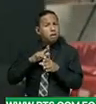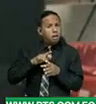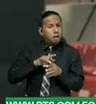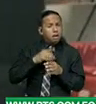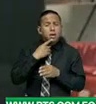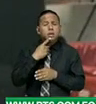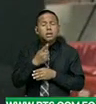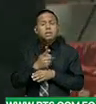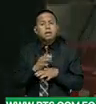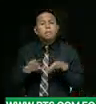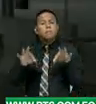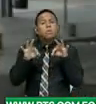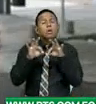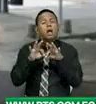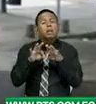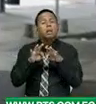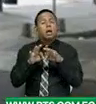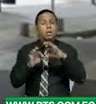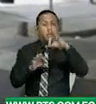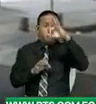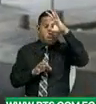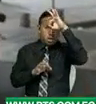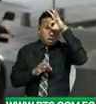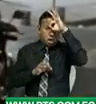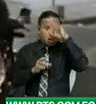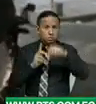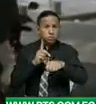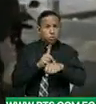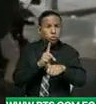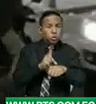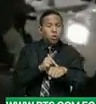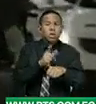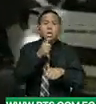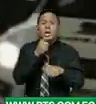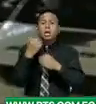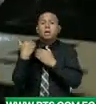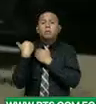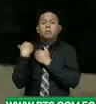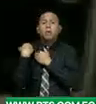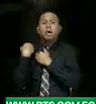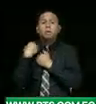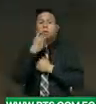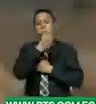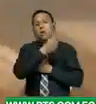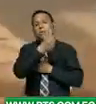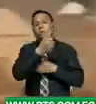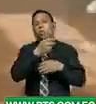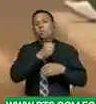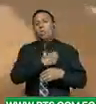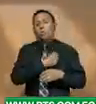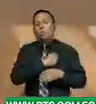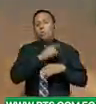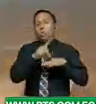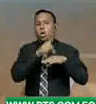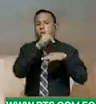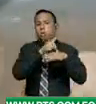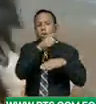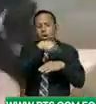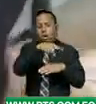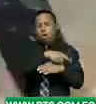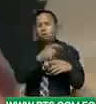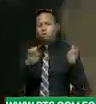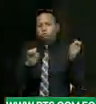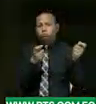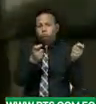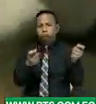instalaciones es responsabilidad de cada unidad médica además la permanencia o no del personal uniformado